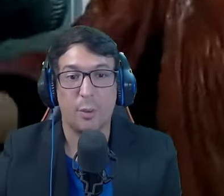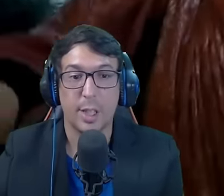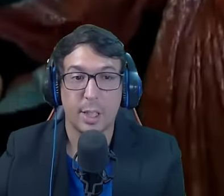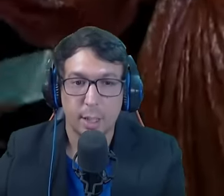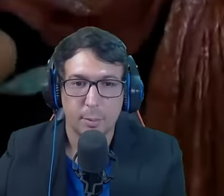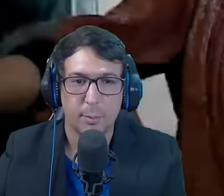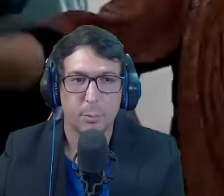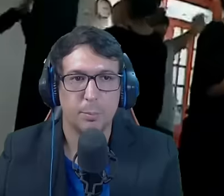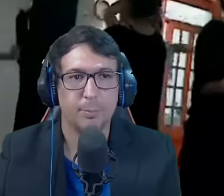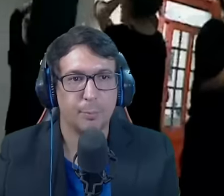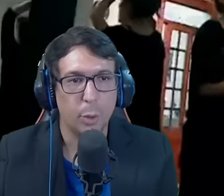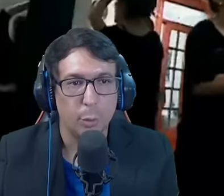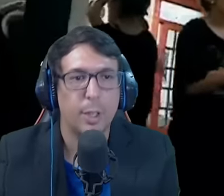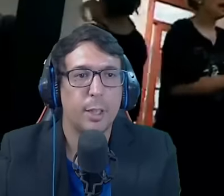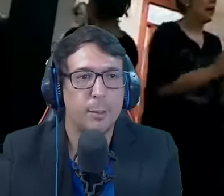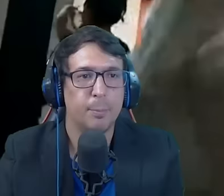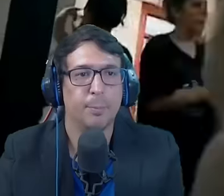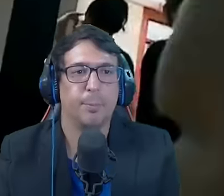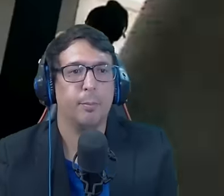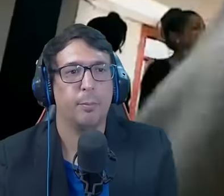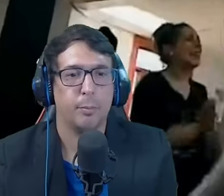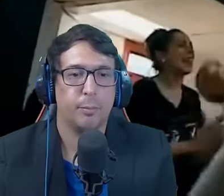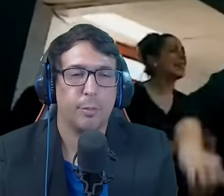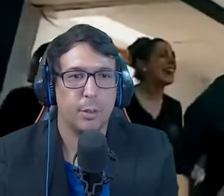Historia fuerte, muy fuerte.